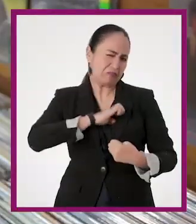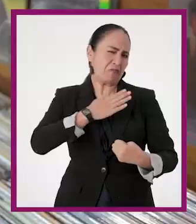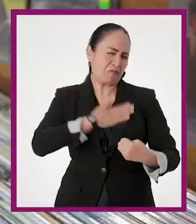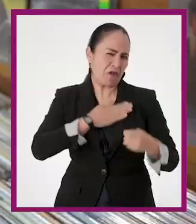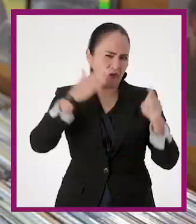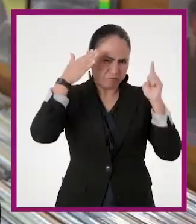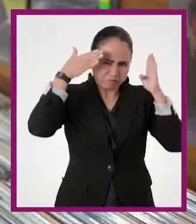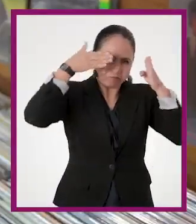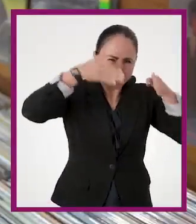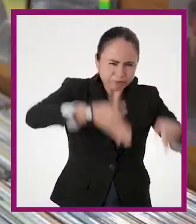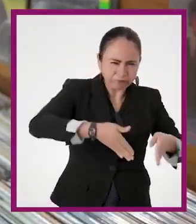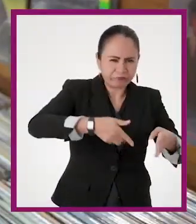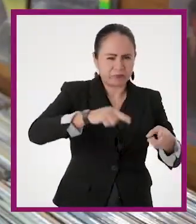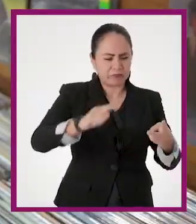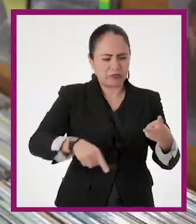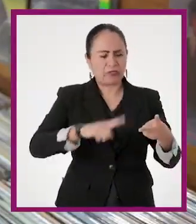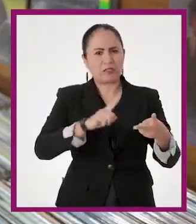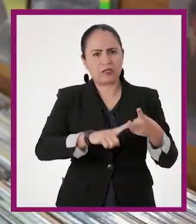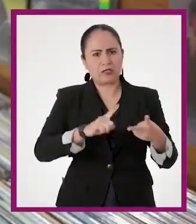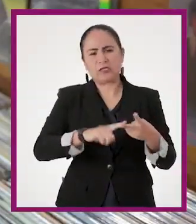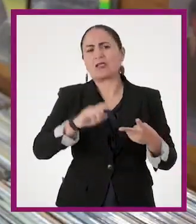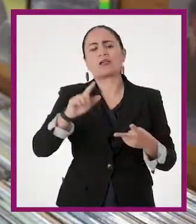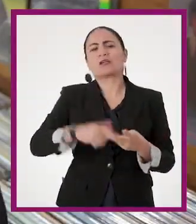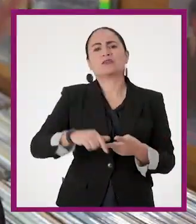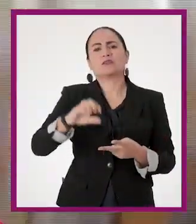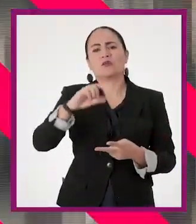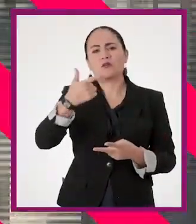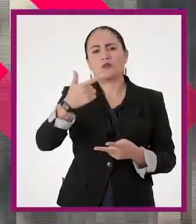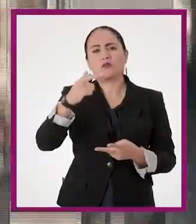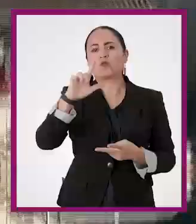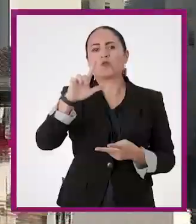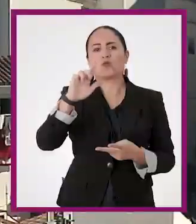más específico y súper específico, arábigo-andaluz.